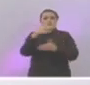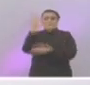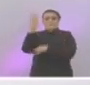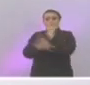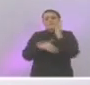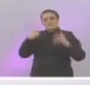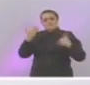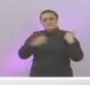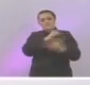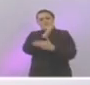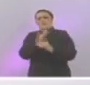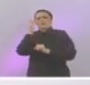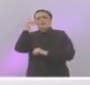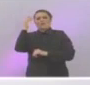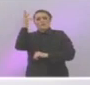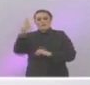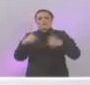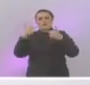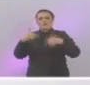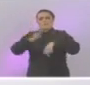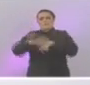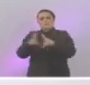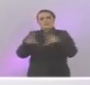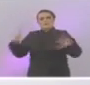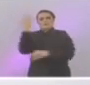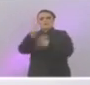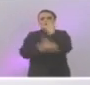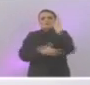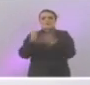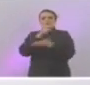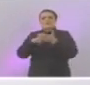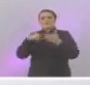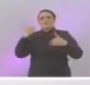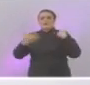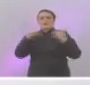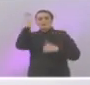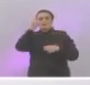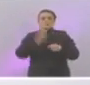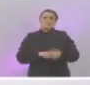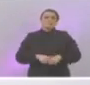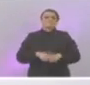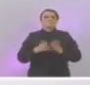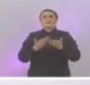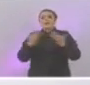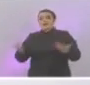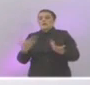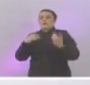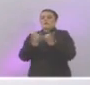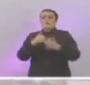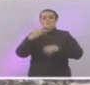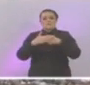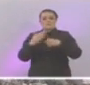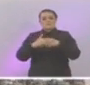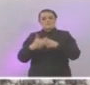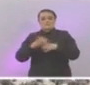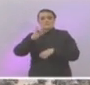hagan crecer durante muchas generaciones este gran espacio recreativo y cultural. Para el altiplano, en próximas